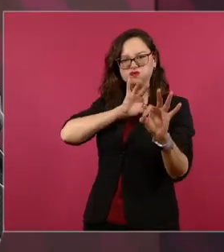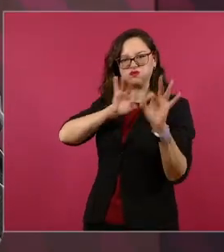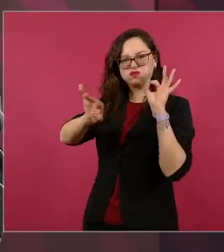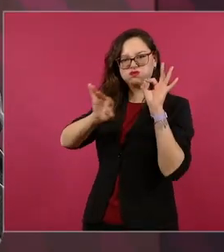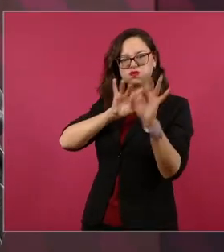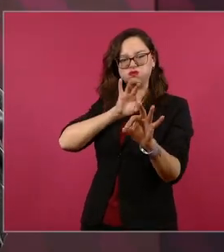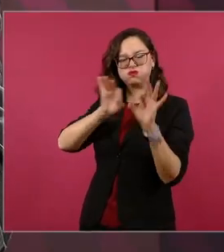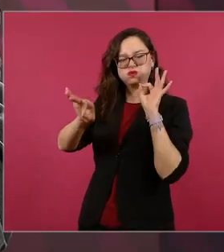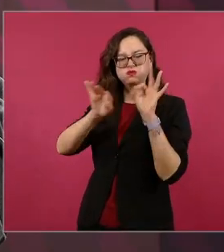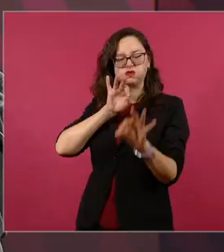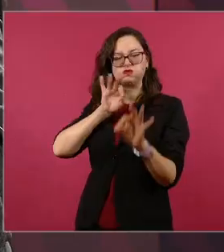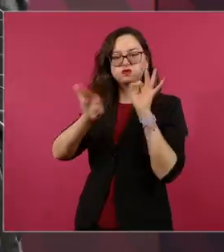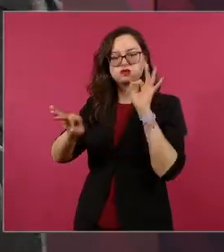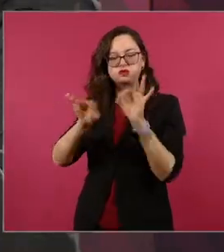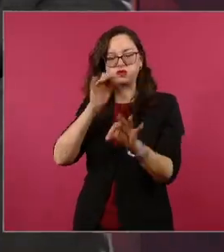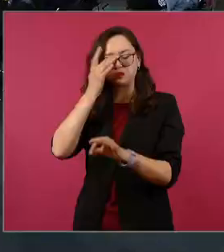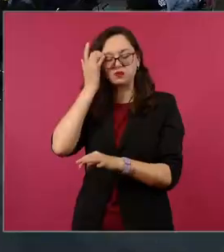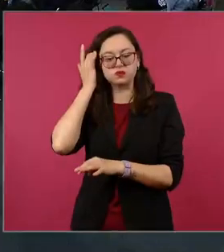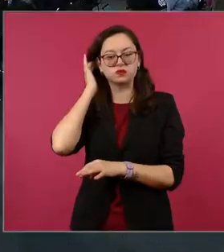de